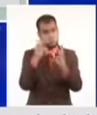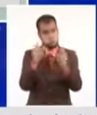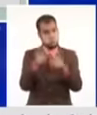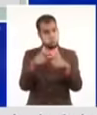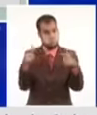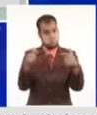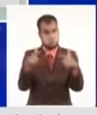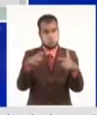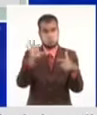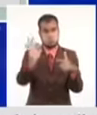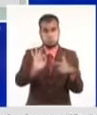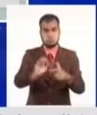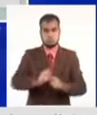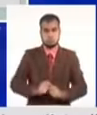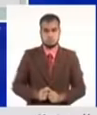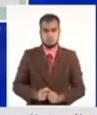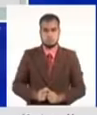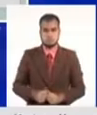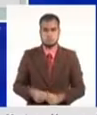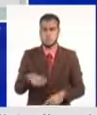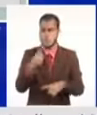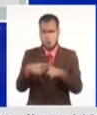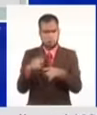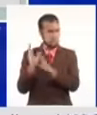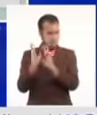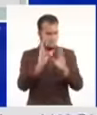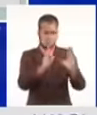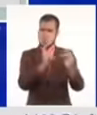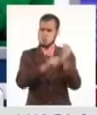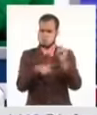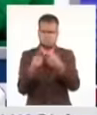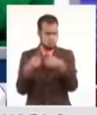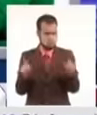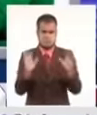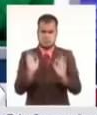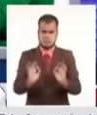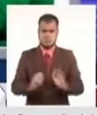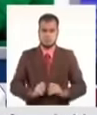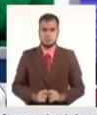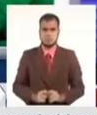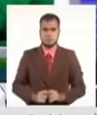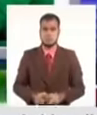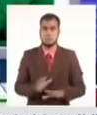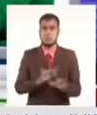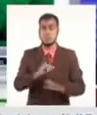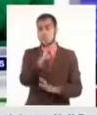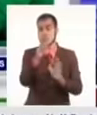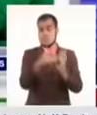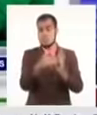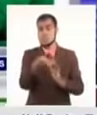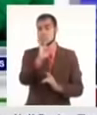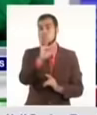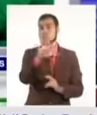porciento, igual que prácticamente todos los territorios. De los 6.750 casos,